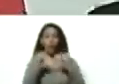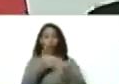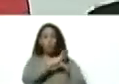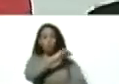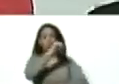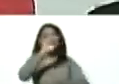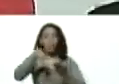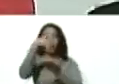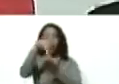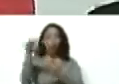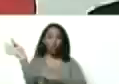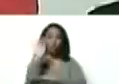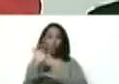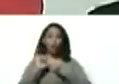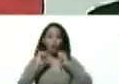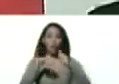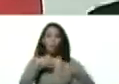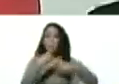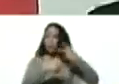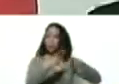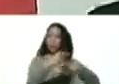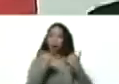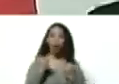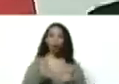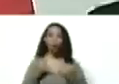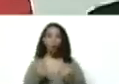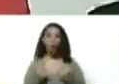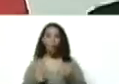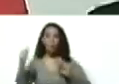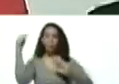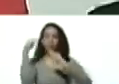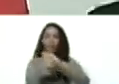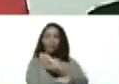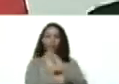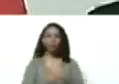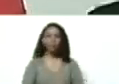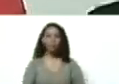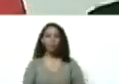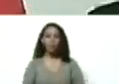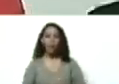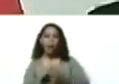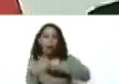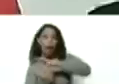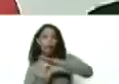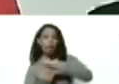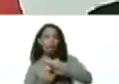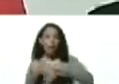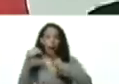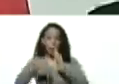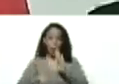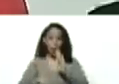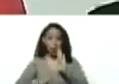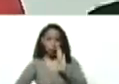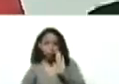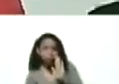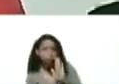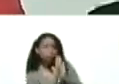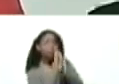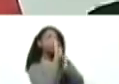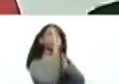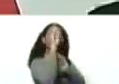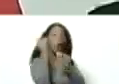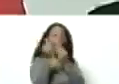en función de iniciar el proceso de renovación profunda desde las bases desde abajo hacia arriba como usted ha orientado